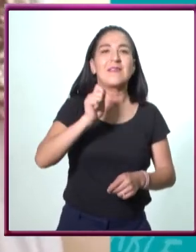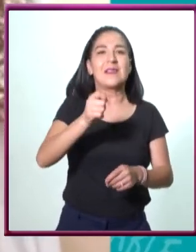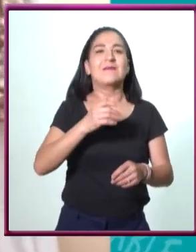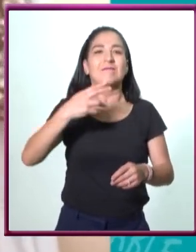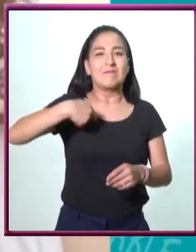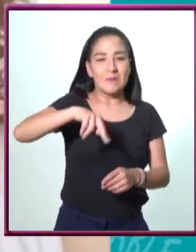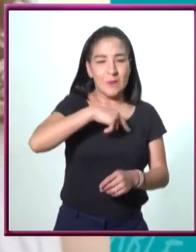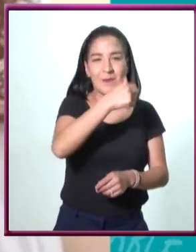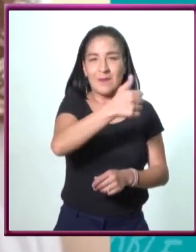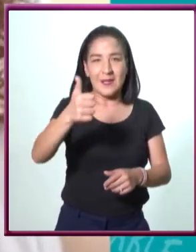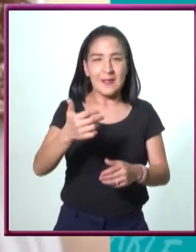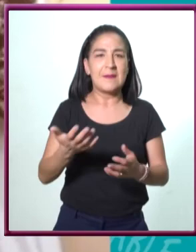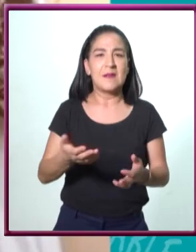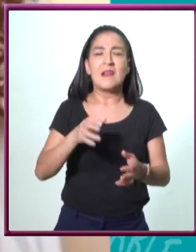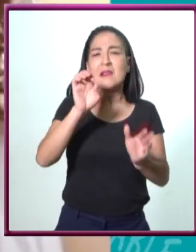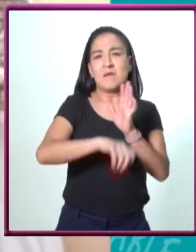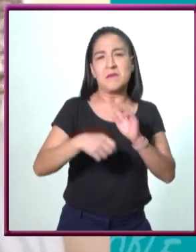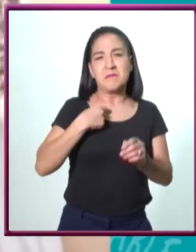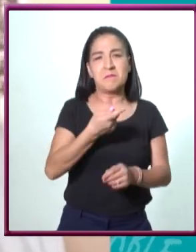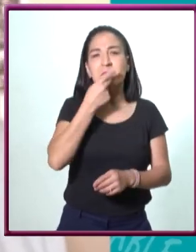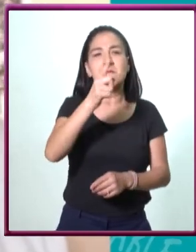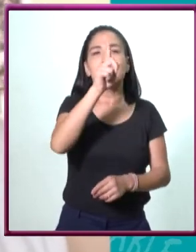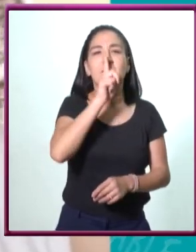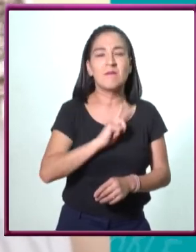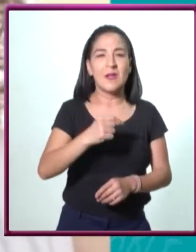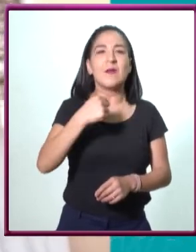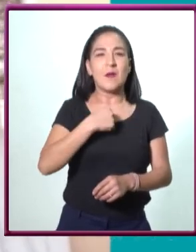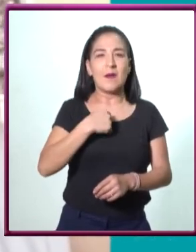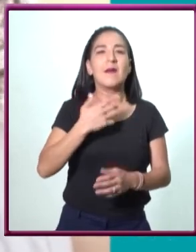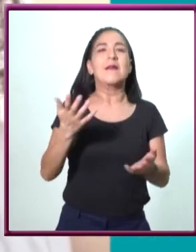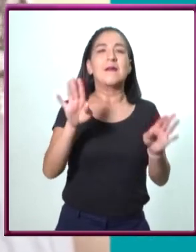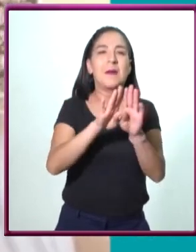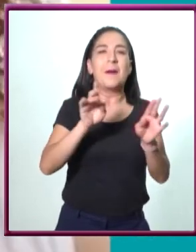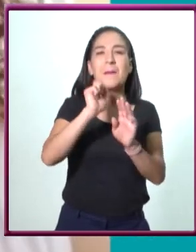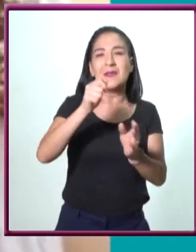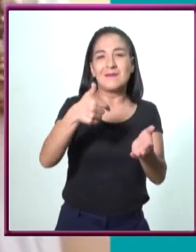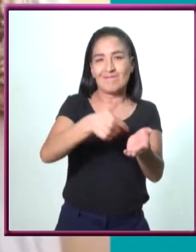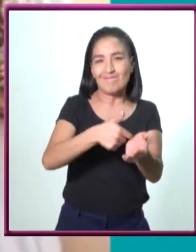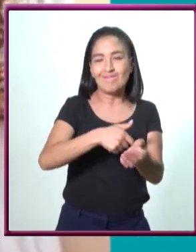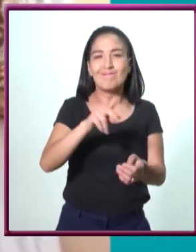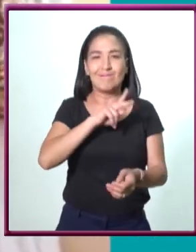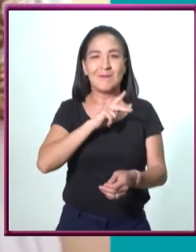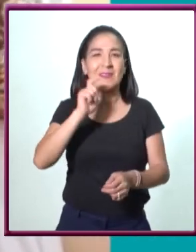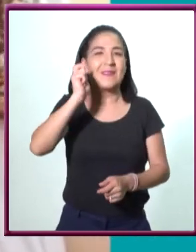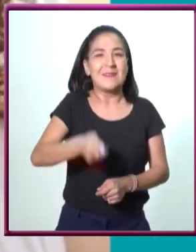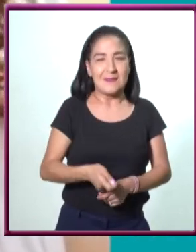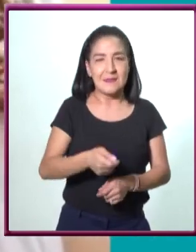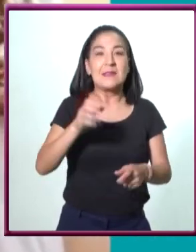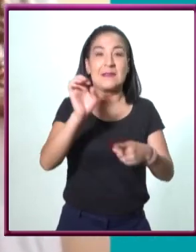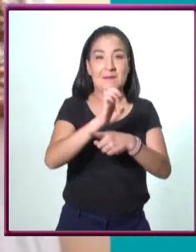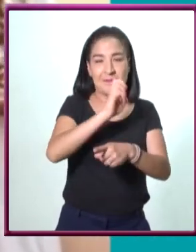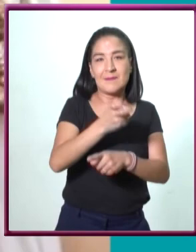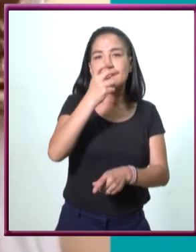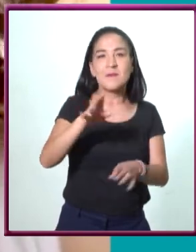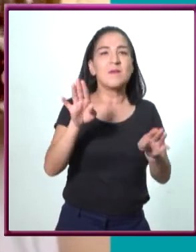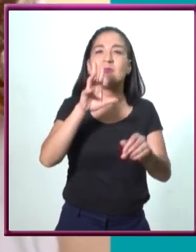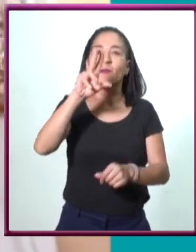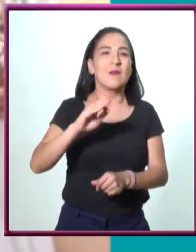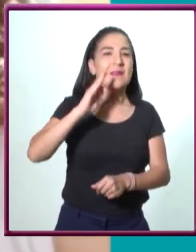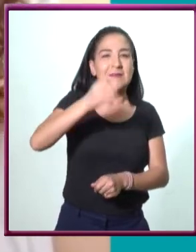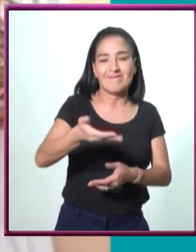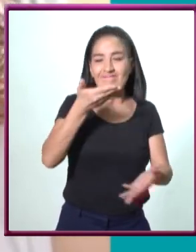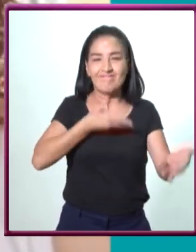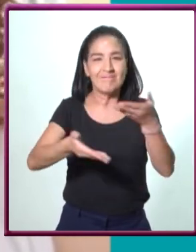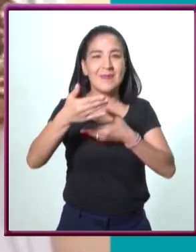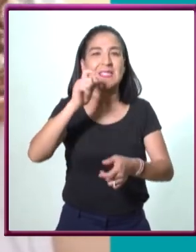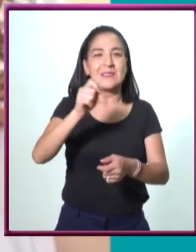nosotros somos. Y si yo digo una mentira, quiere decir que yo estoy ocultando una parte mía. Entonces, eso no permite